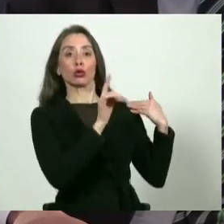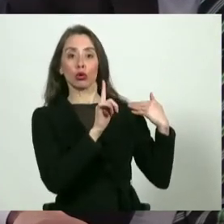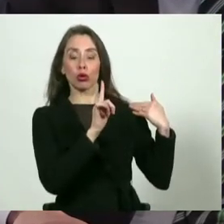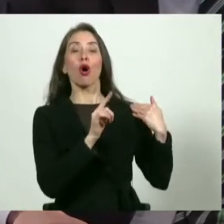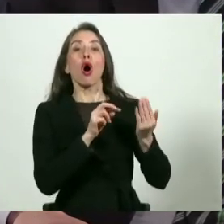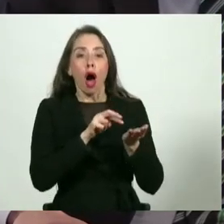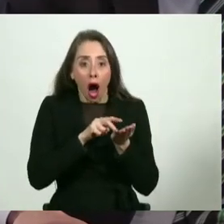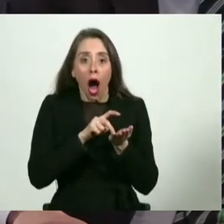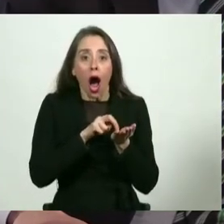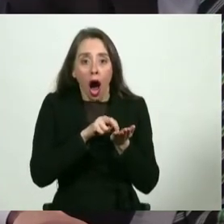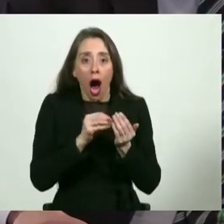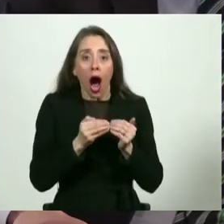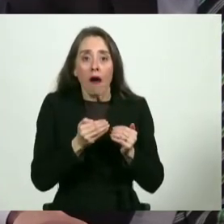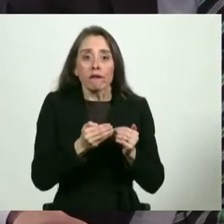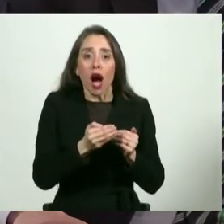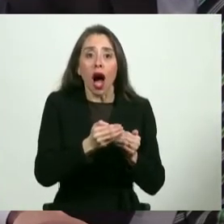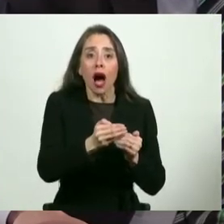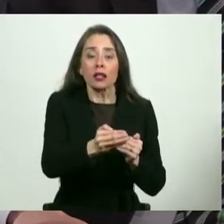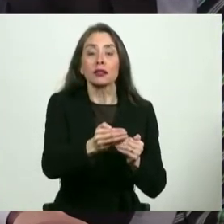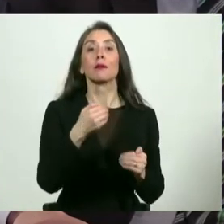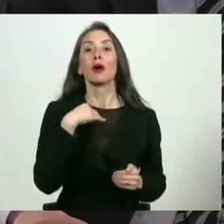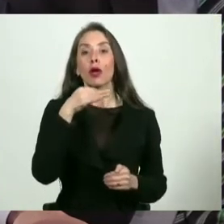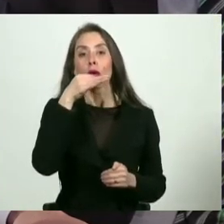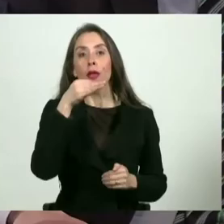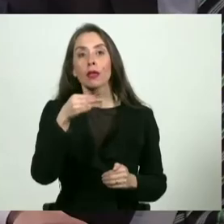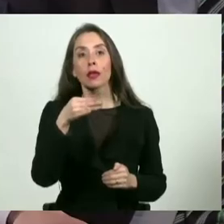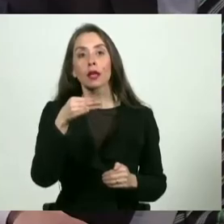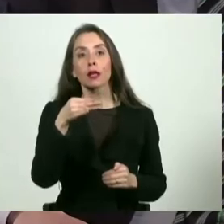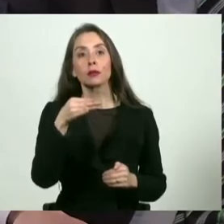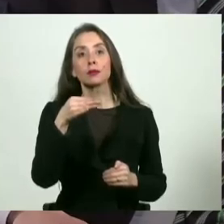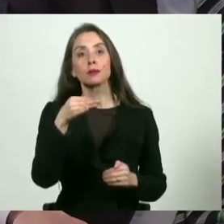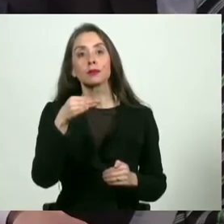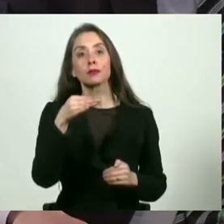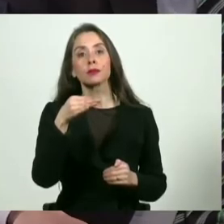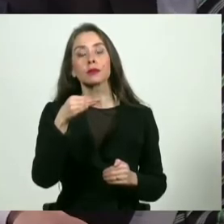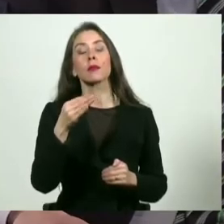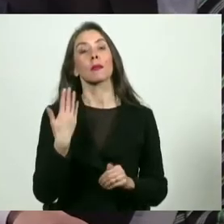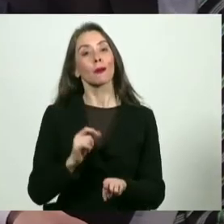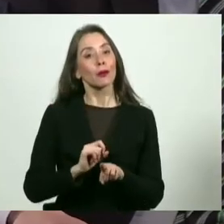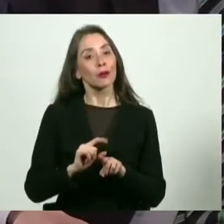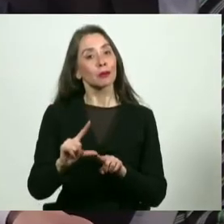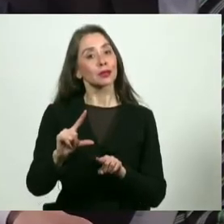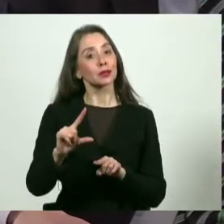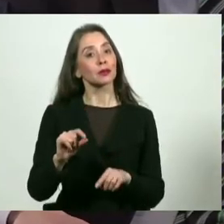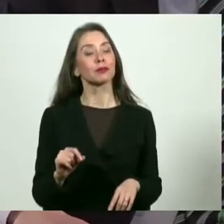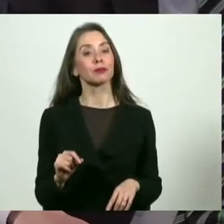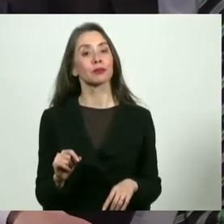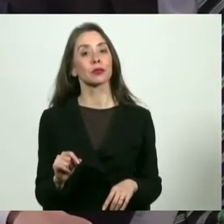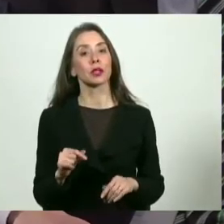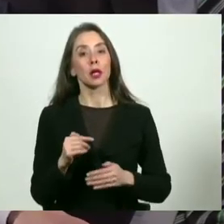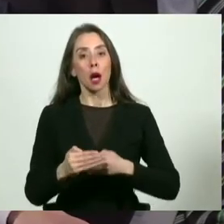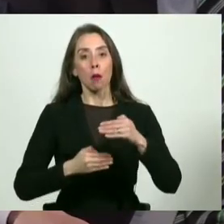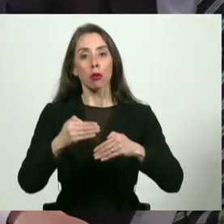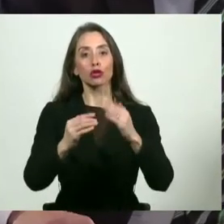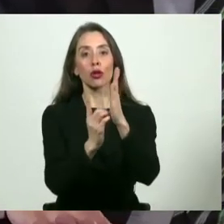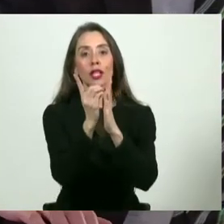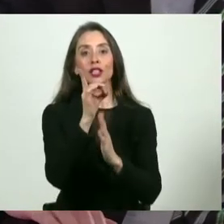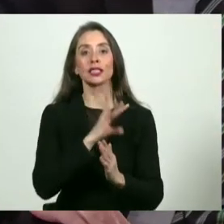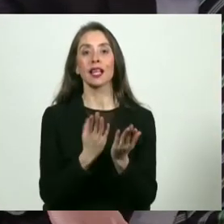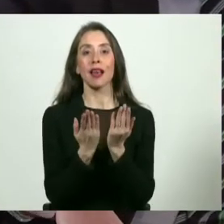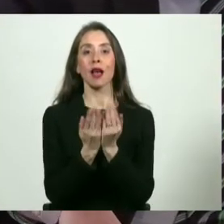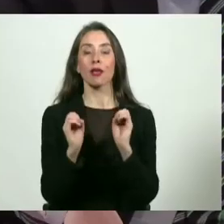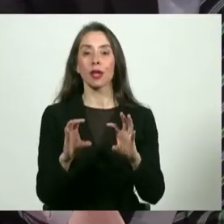la tecnología que tenemos. También utilizar. Hay gente chilena muy capaz, brillante, que nos puede ayudar en esas áreas también de desarrollo, que